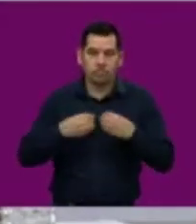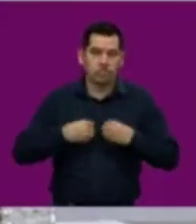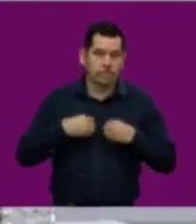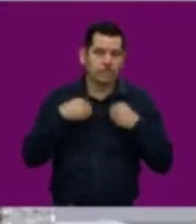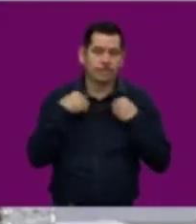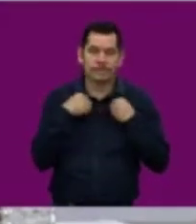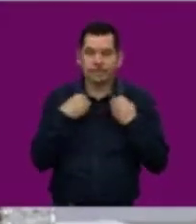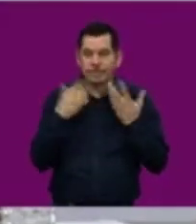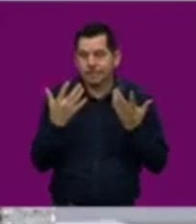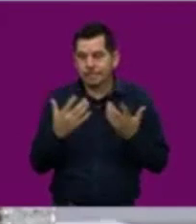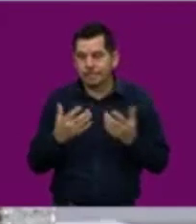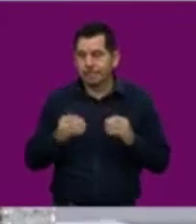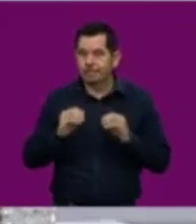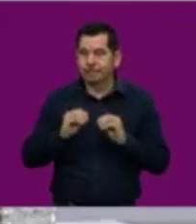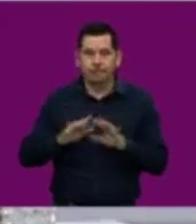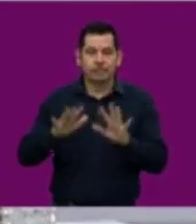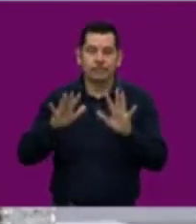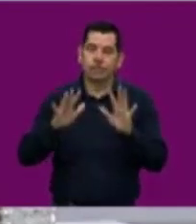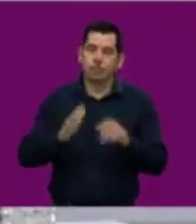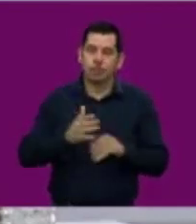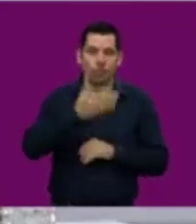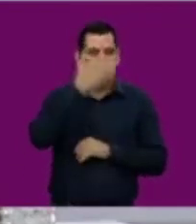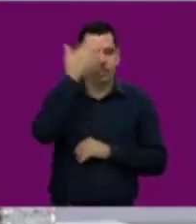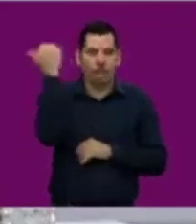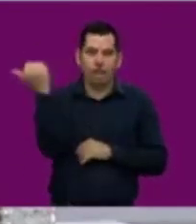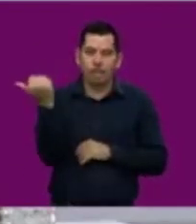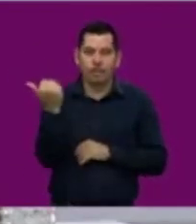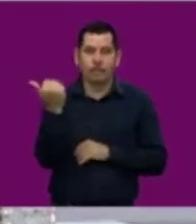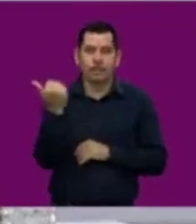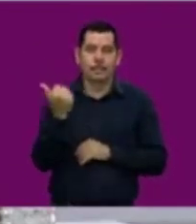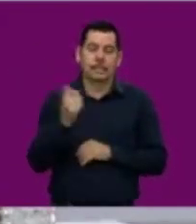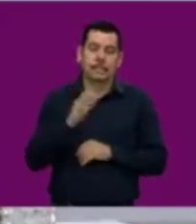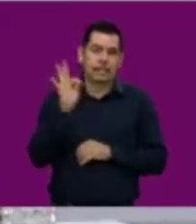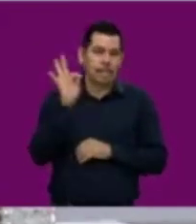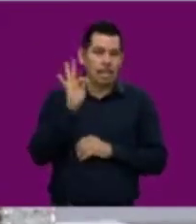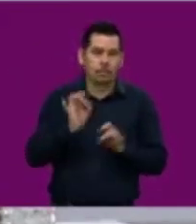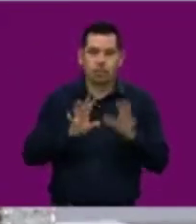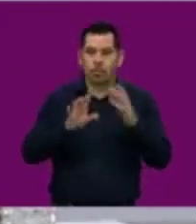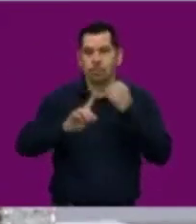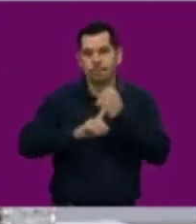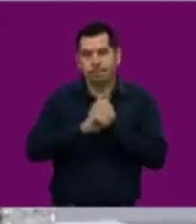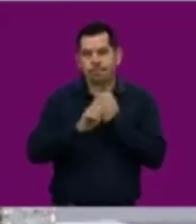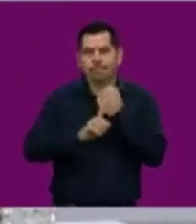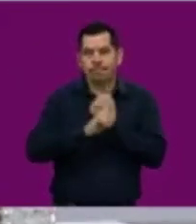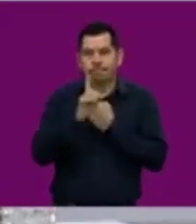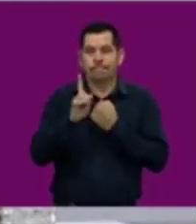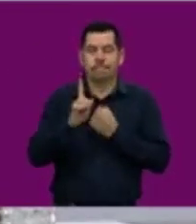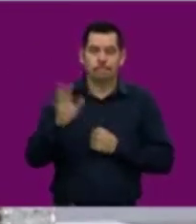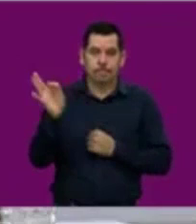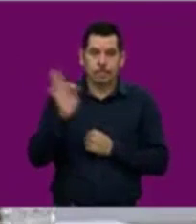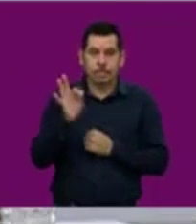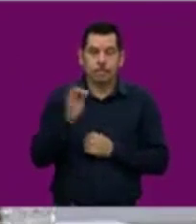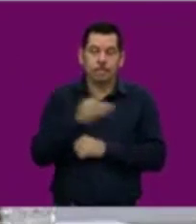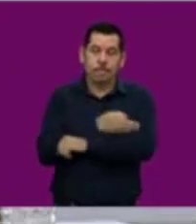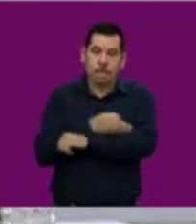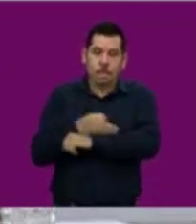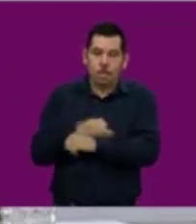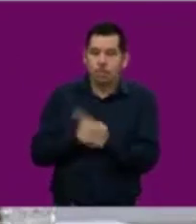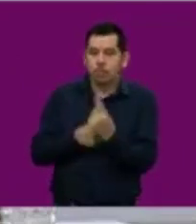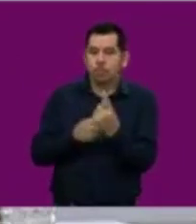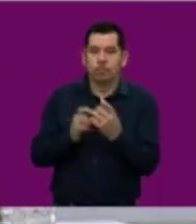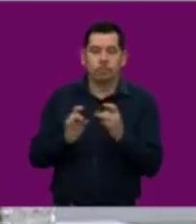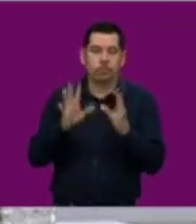pudo haber sido ni dios lo quiera que tuvieran algún familiar que haya perdido la vida